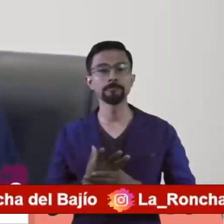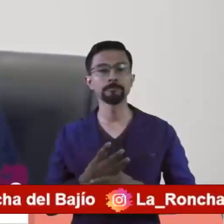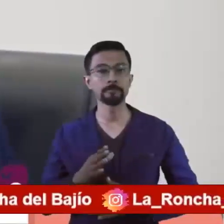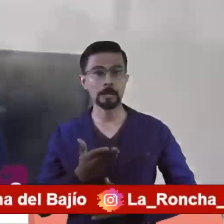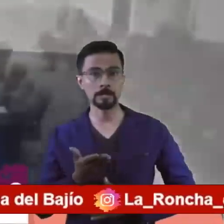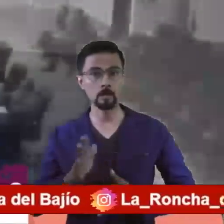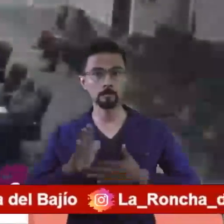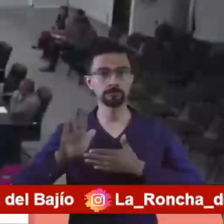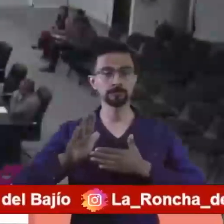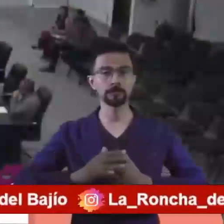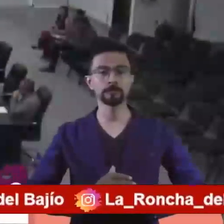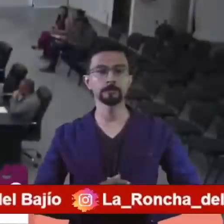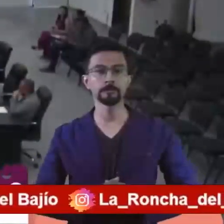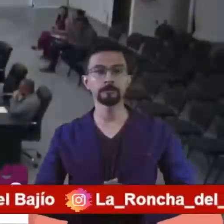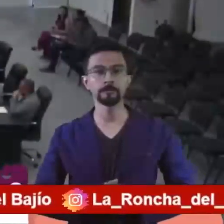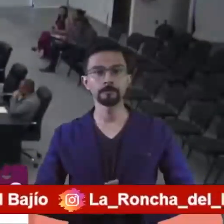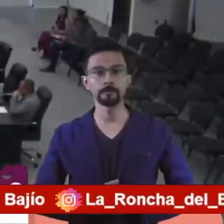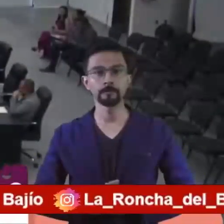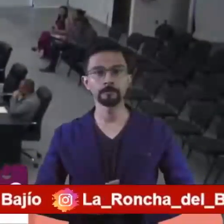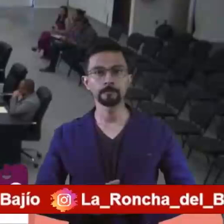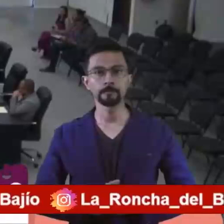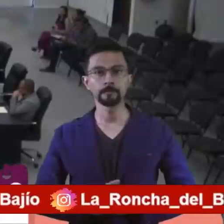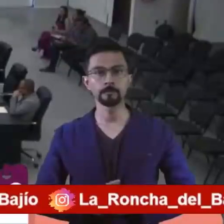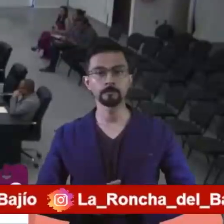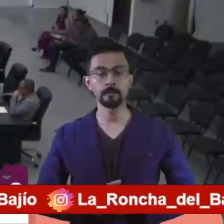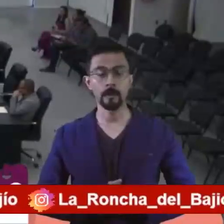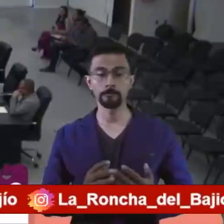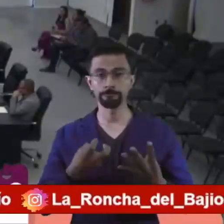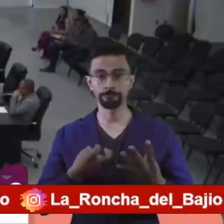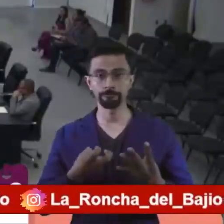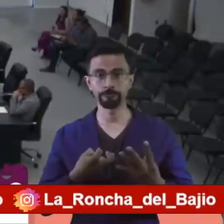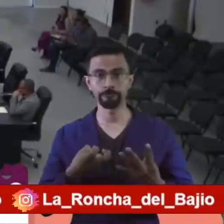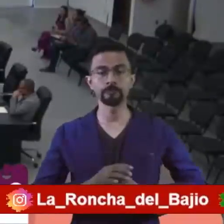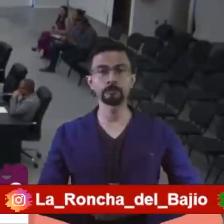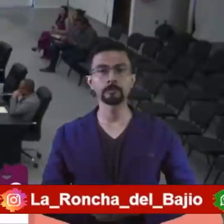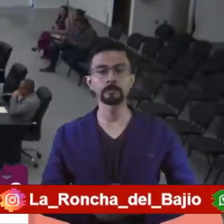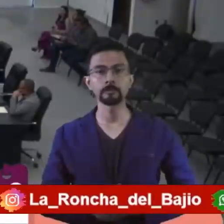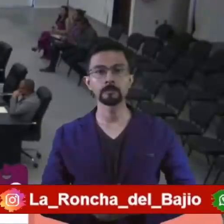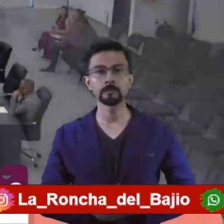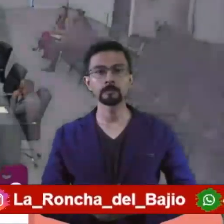asumía el compromiso con legalidad y con la imparcialidad como ejes